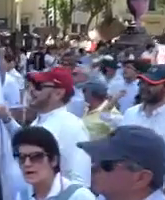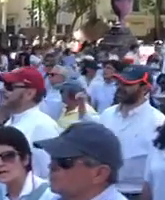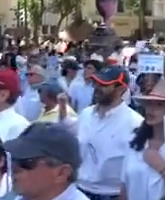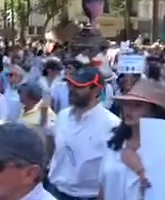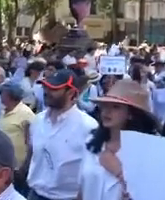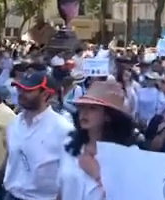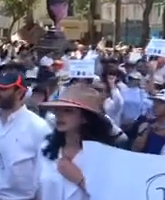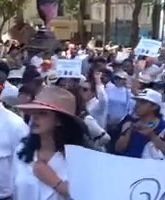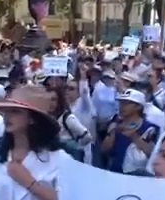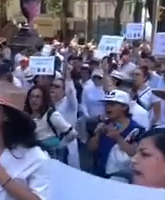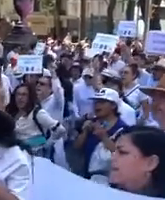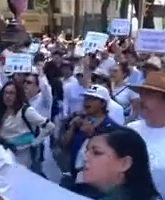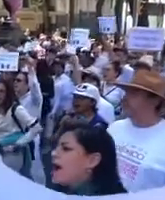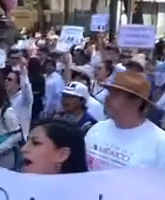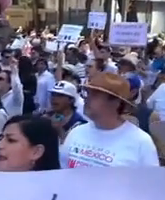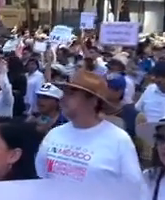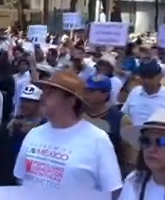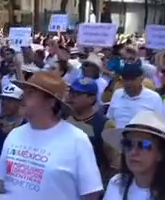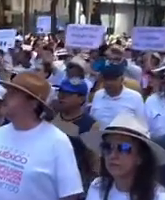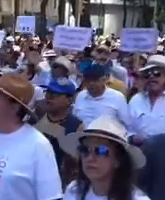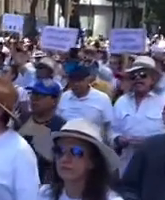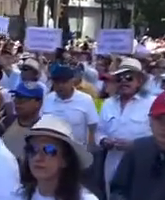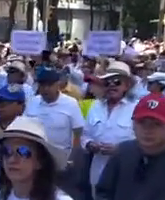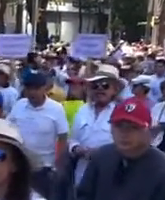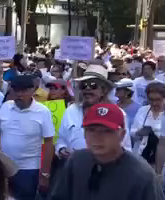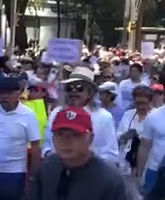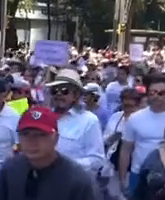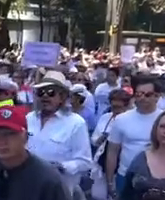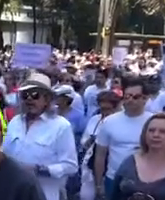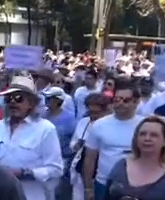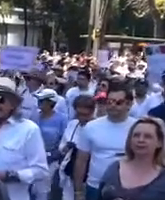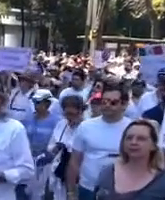simpatizantes de los partidos conservadores. Y ahora pues